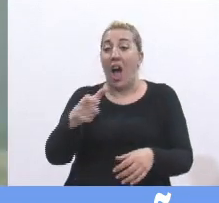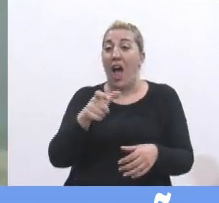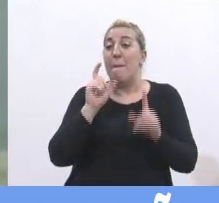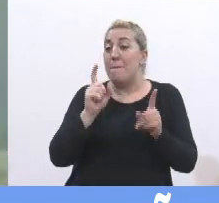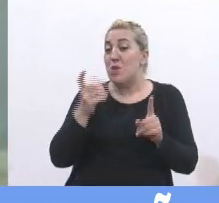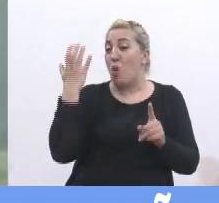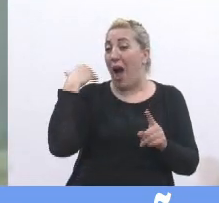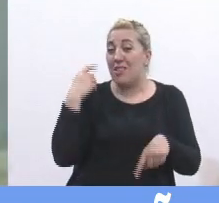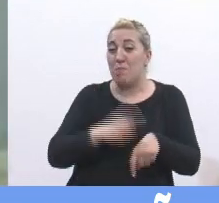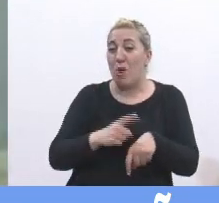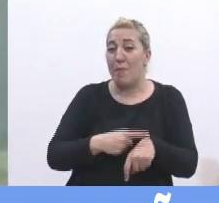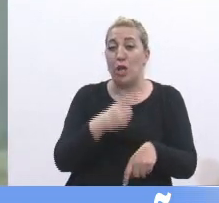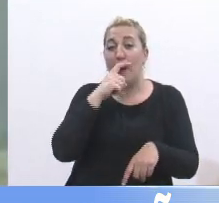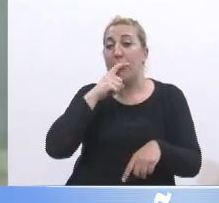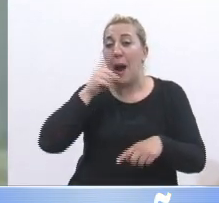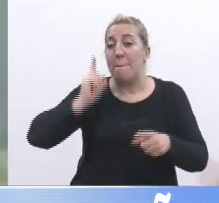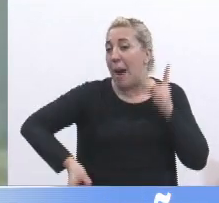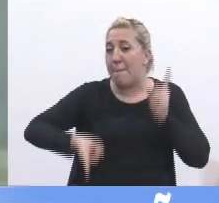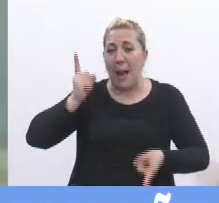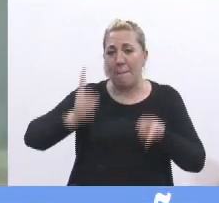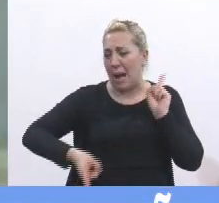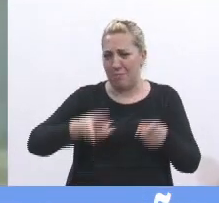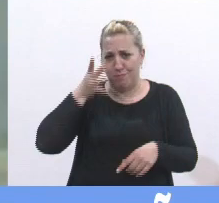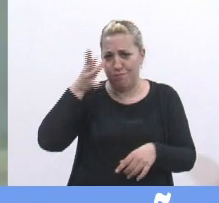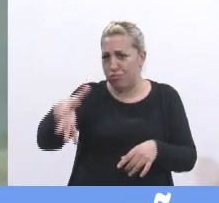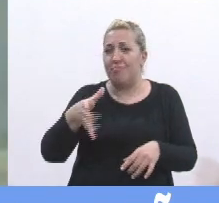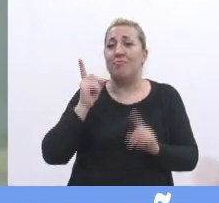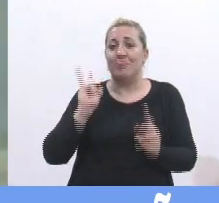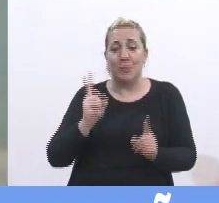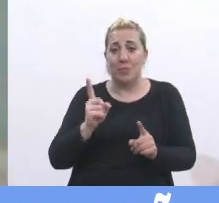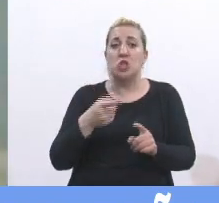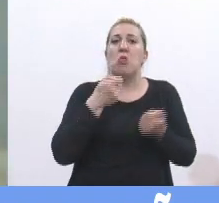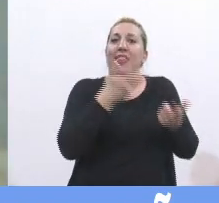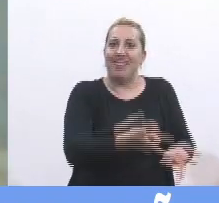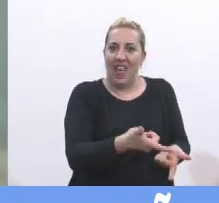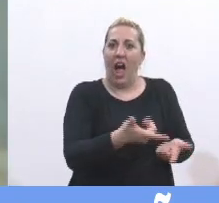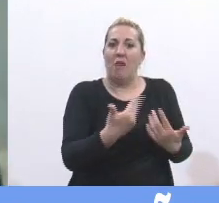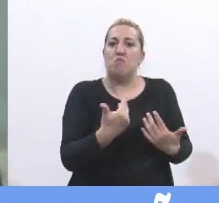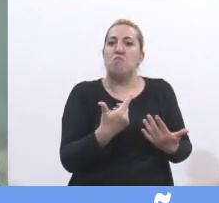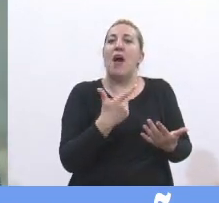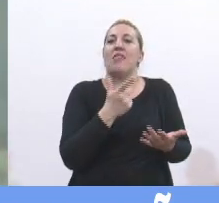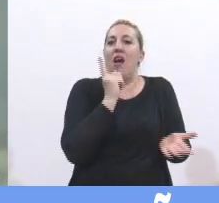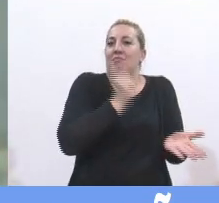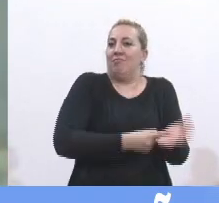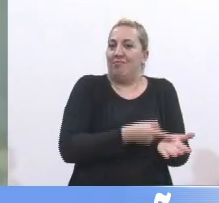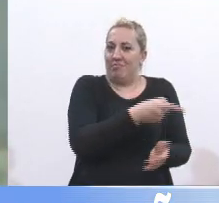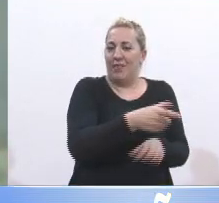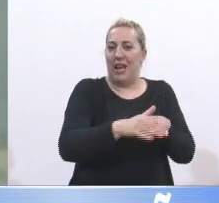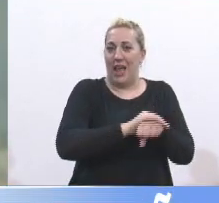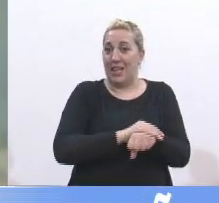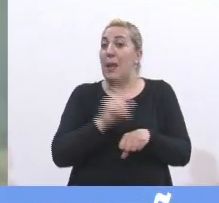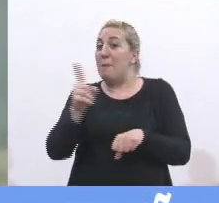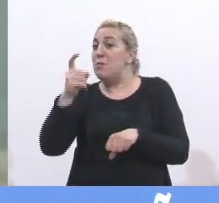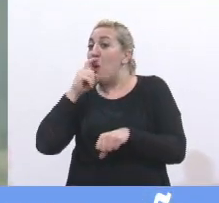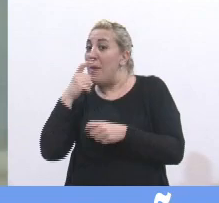arbitrariedad, le dio en exceso a la administración de la RETA, porque fue la administración de Macri a la administración de la